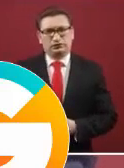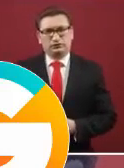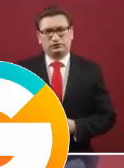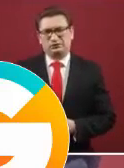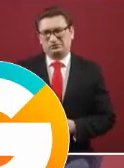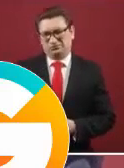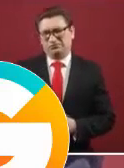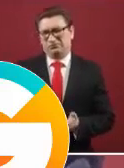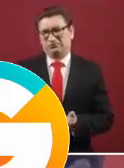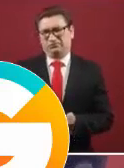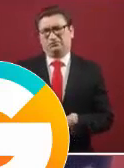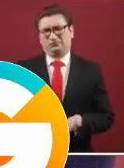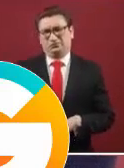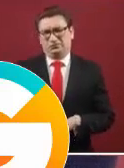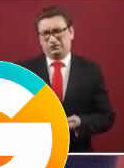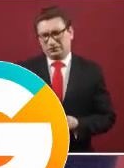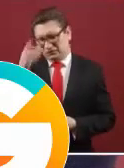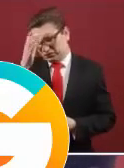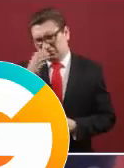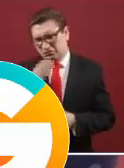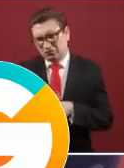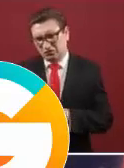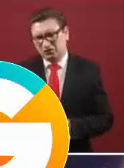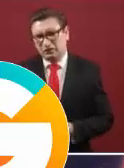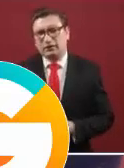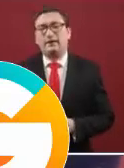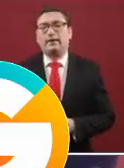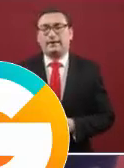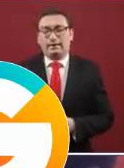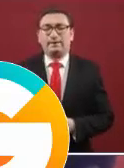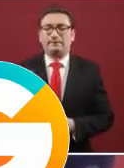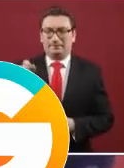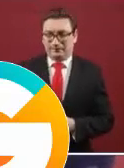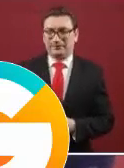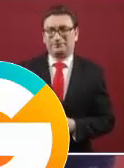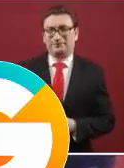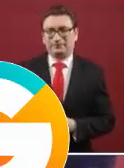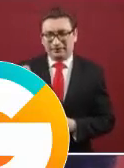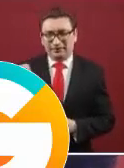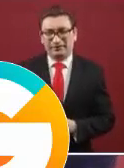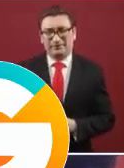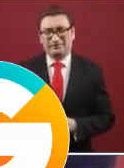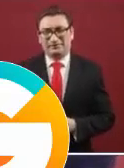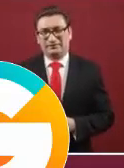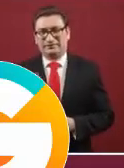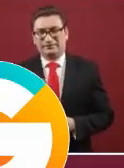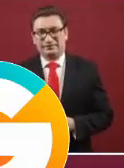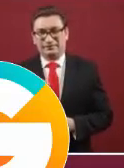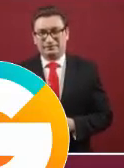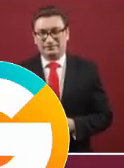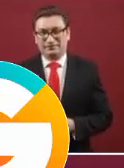Piedras Negras y en Coahuila? Porque de ahí era Ignacio Zaragoza.